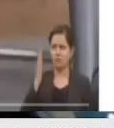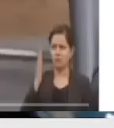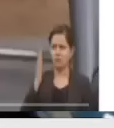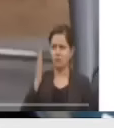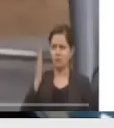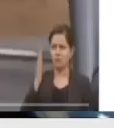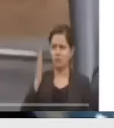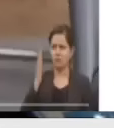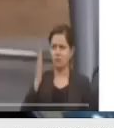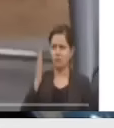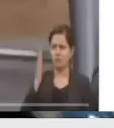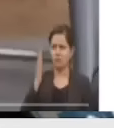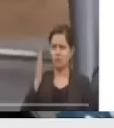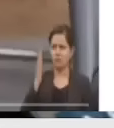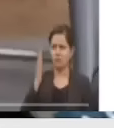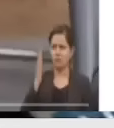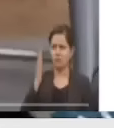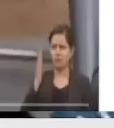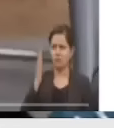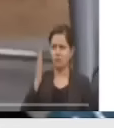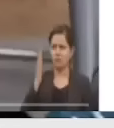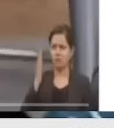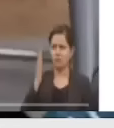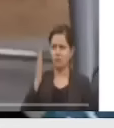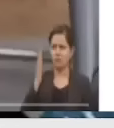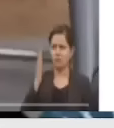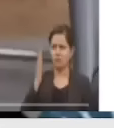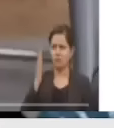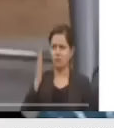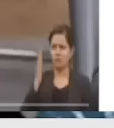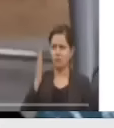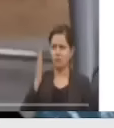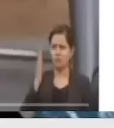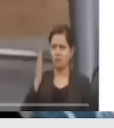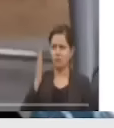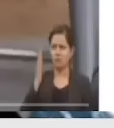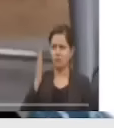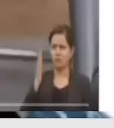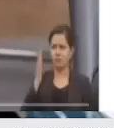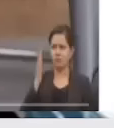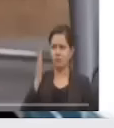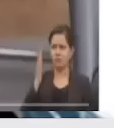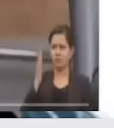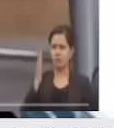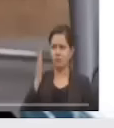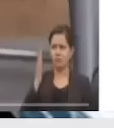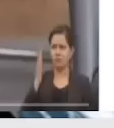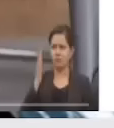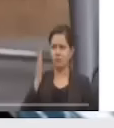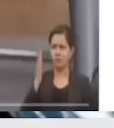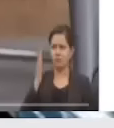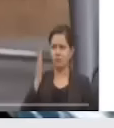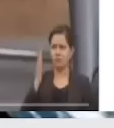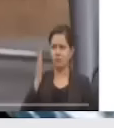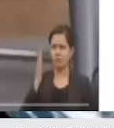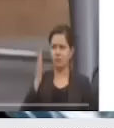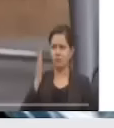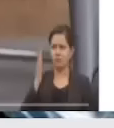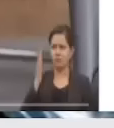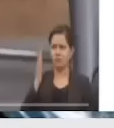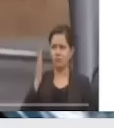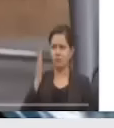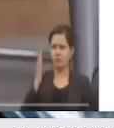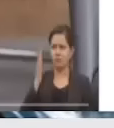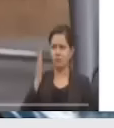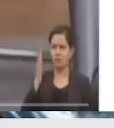Y ahora sí que como van en filita cada uno de los medios donde dicen, vamos en primer lugar, vamos en primer lugar, vamos subiendo. Porque quieren usar esa estrategia donde dice